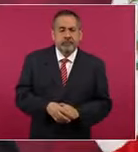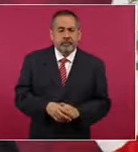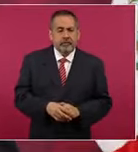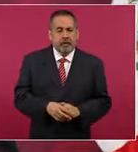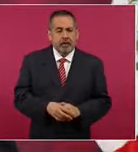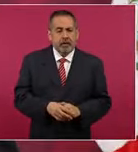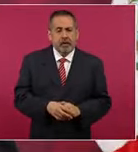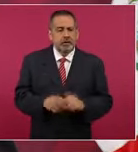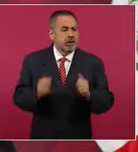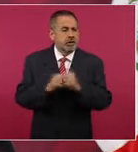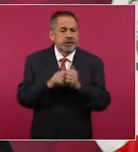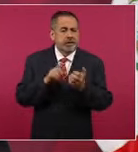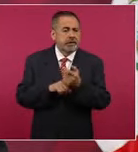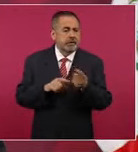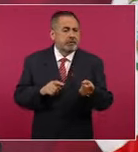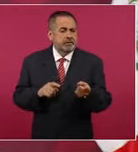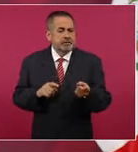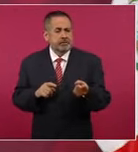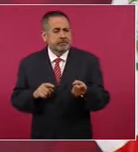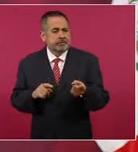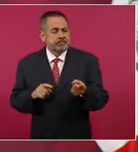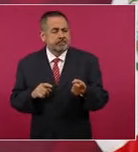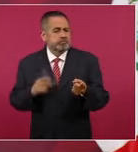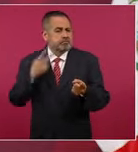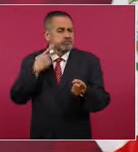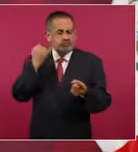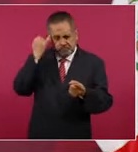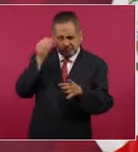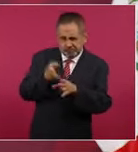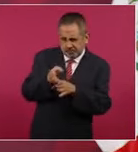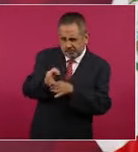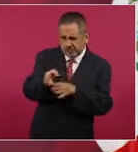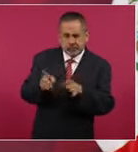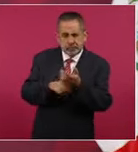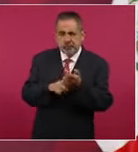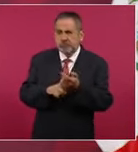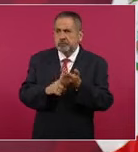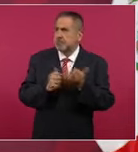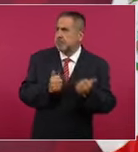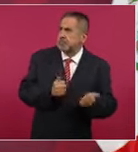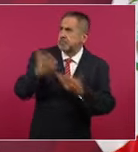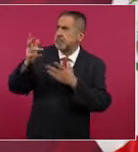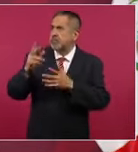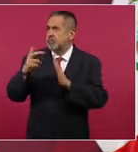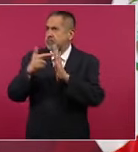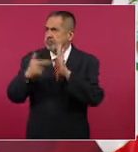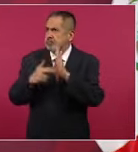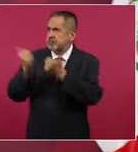con una política bien definida de sustitución de importaciones.